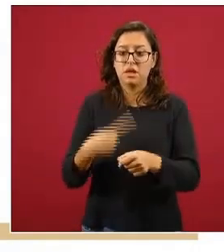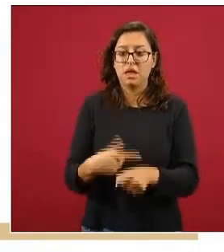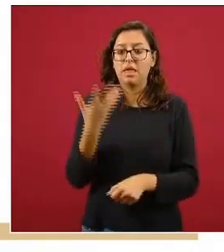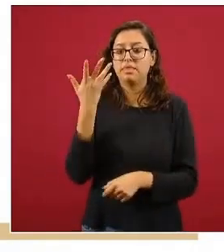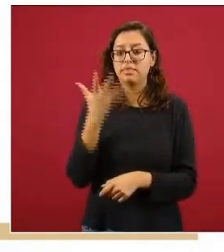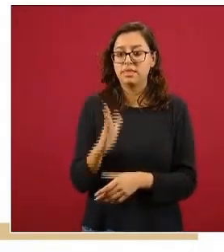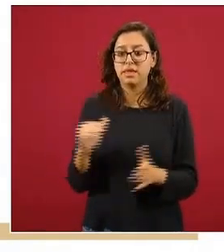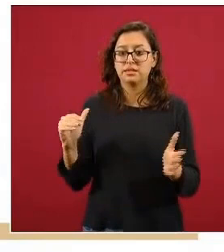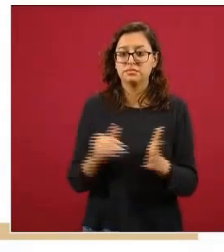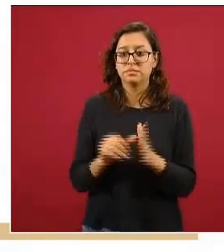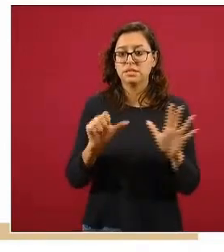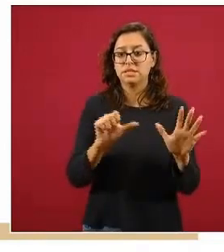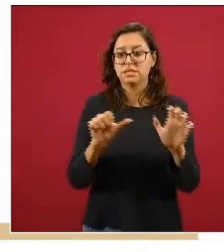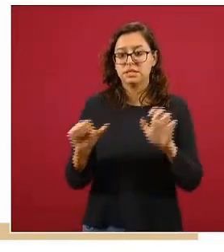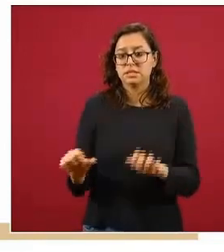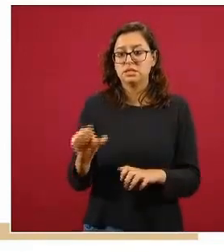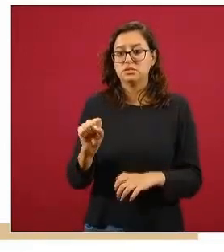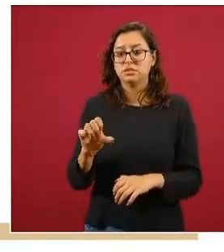10.661, que representan el